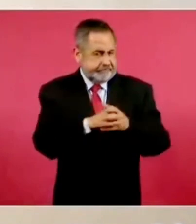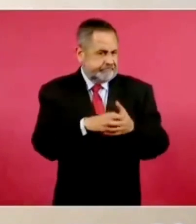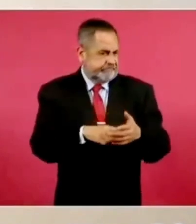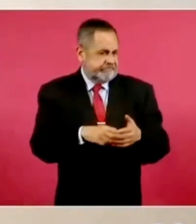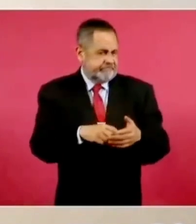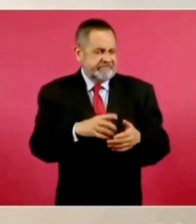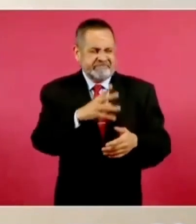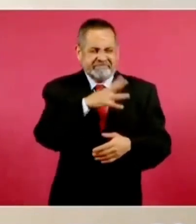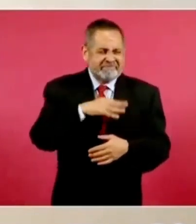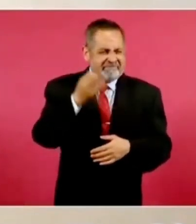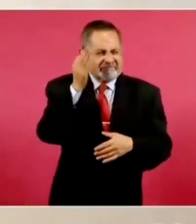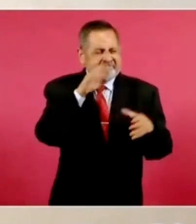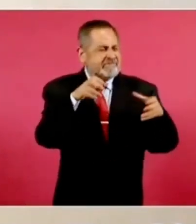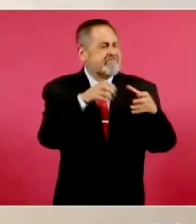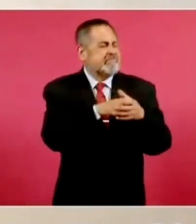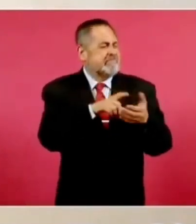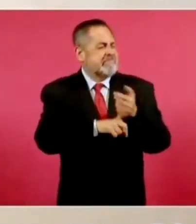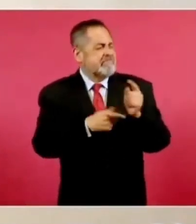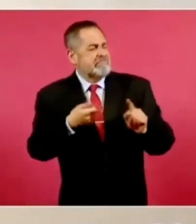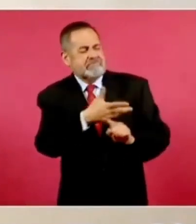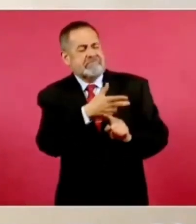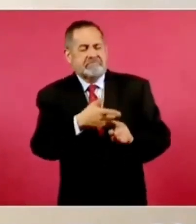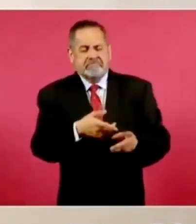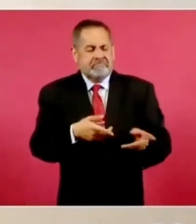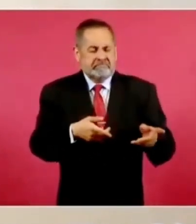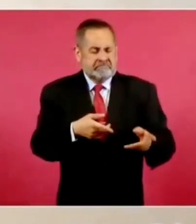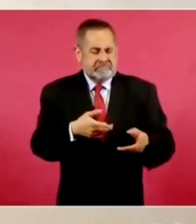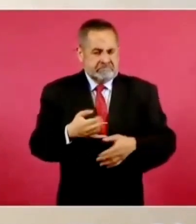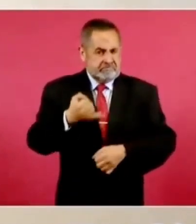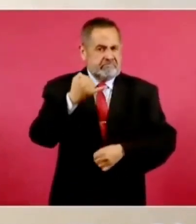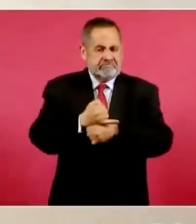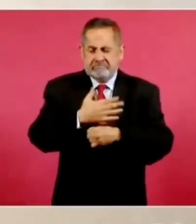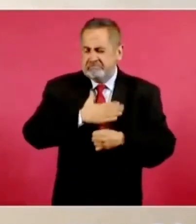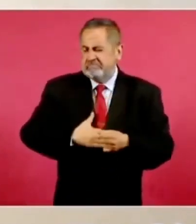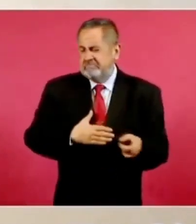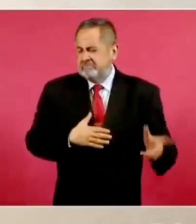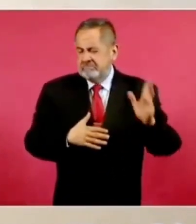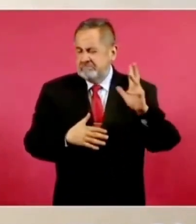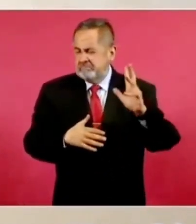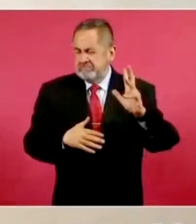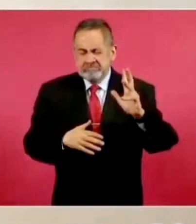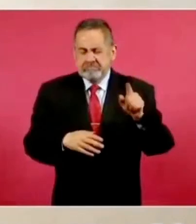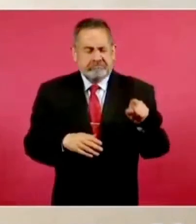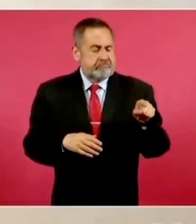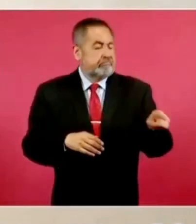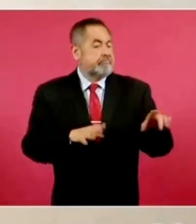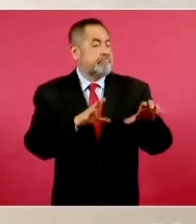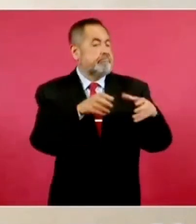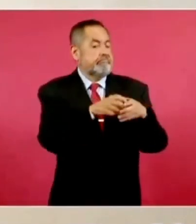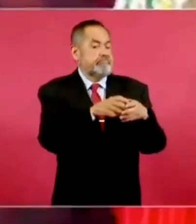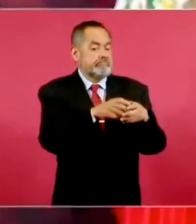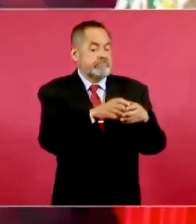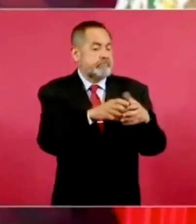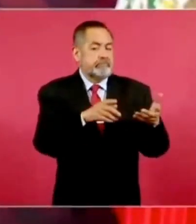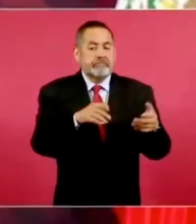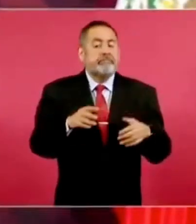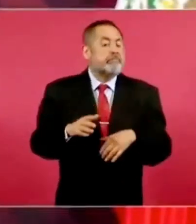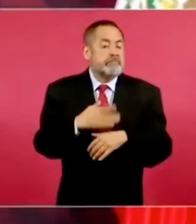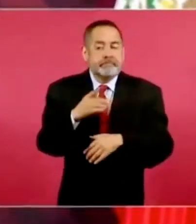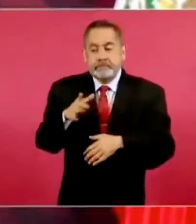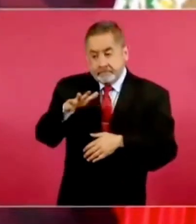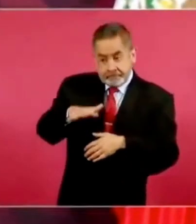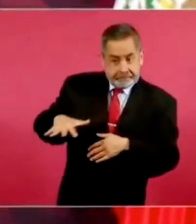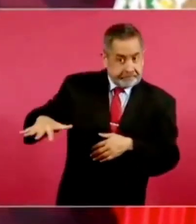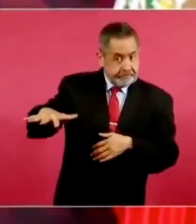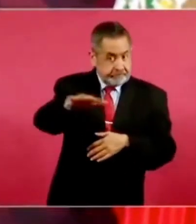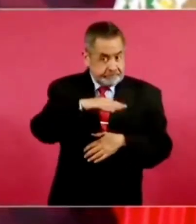bastardos e injustos, que auxiliados de la ignorancia de